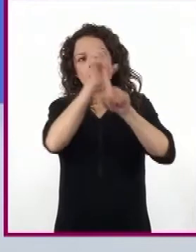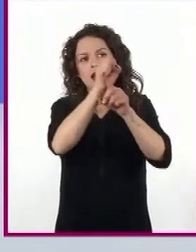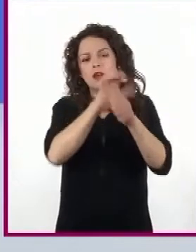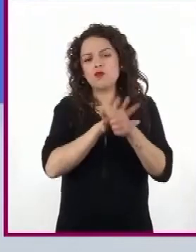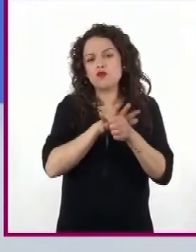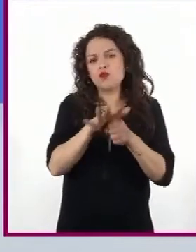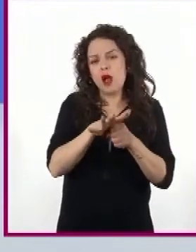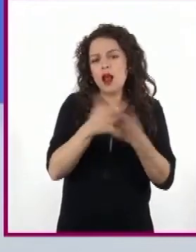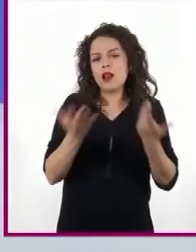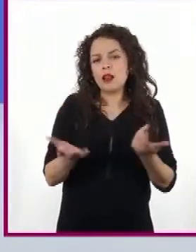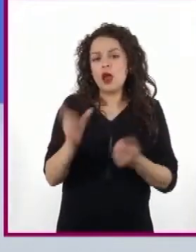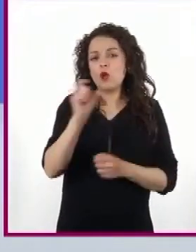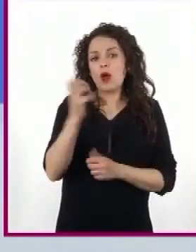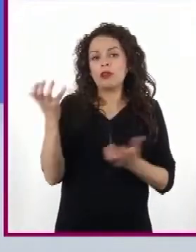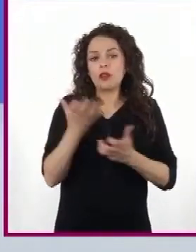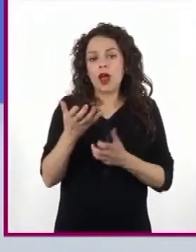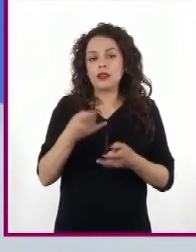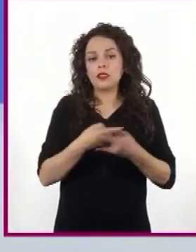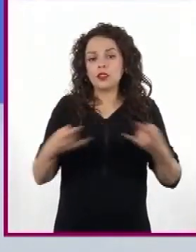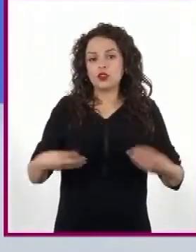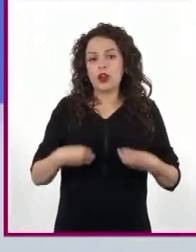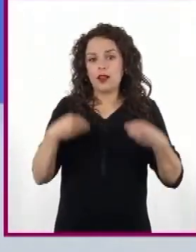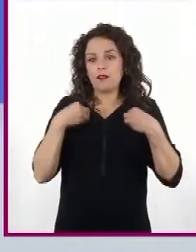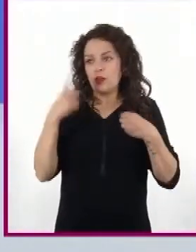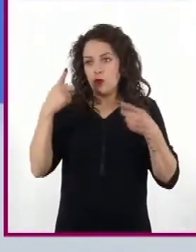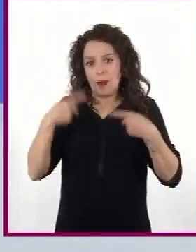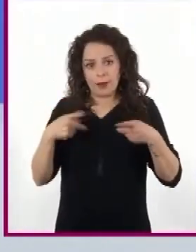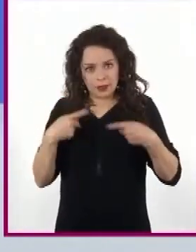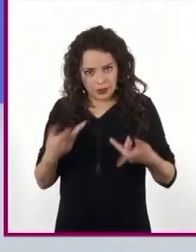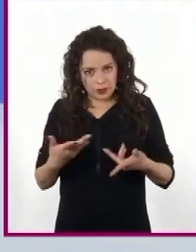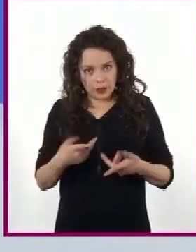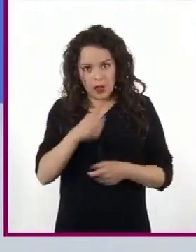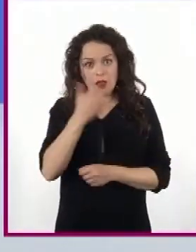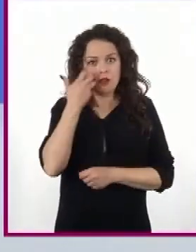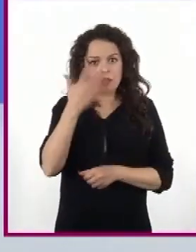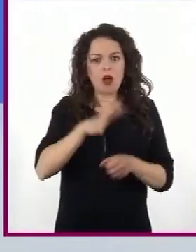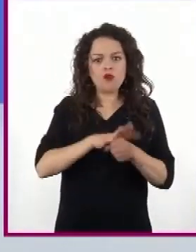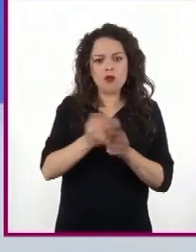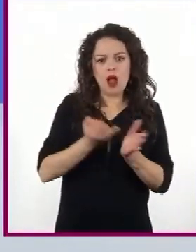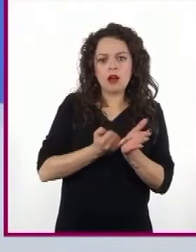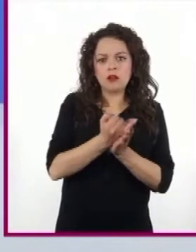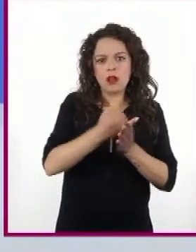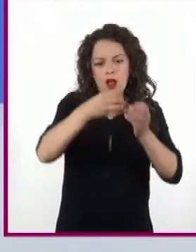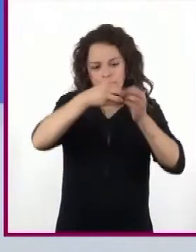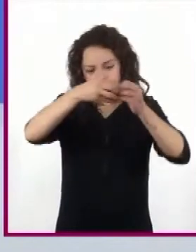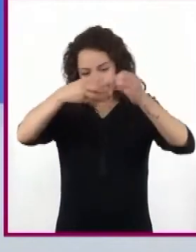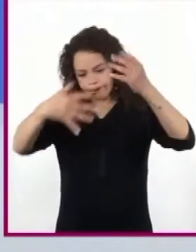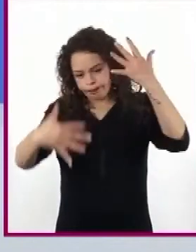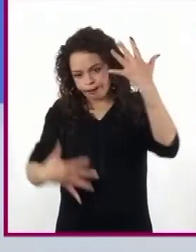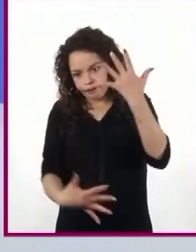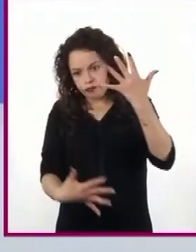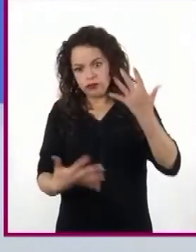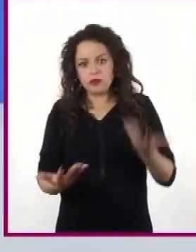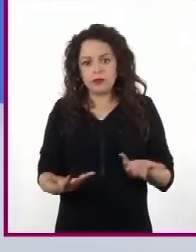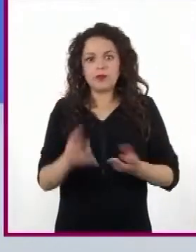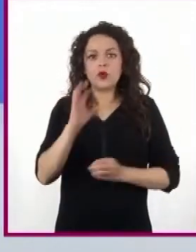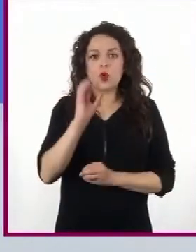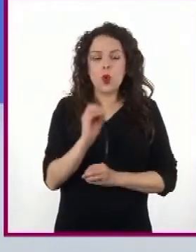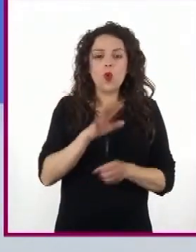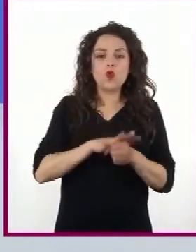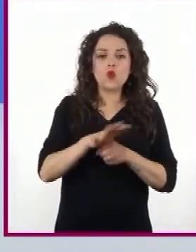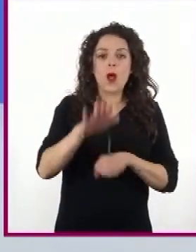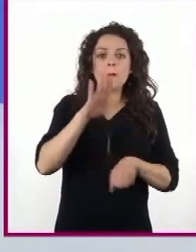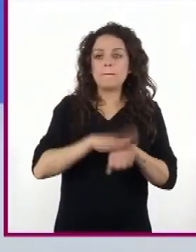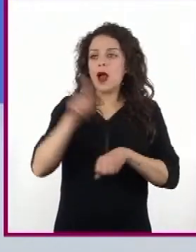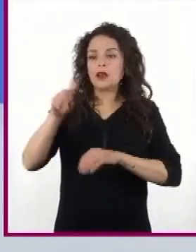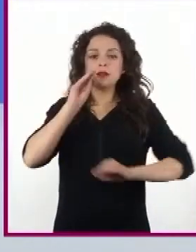momento de organizar una biografía. ¿Cuál es la extensión que deciden? ¿Qué tan extensa será? ¿Y cuáles serán los momentos que